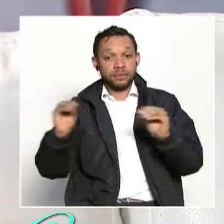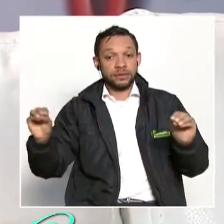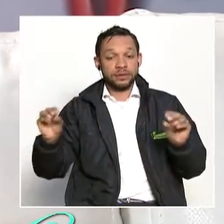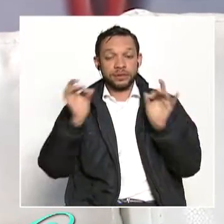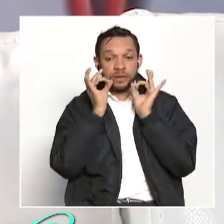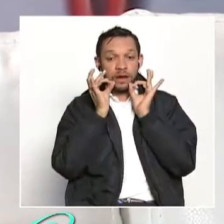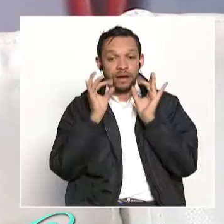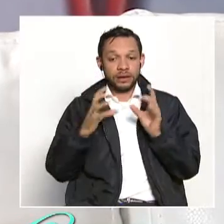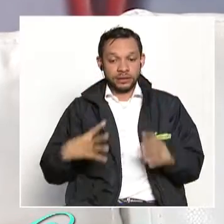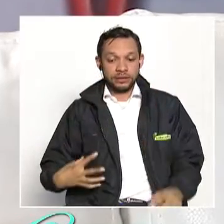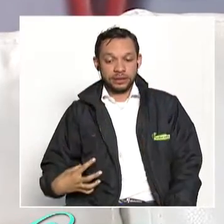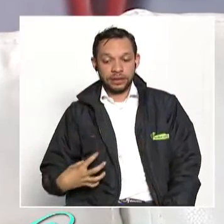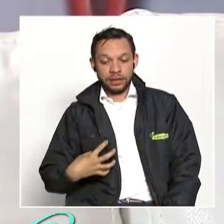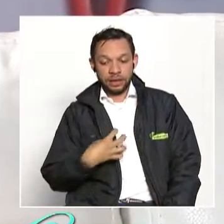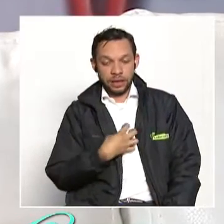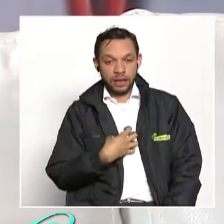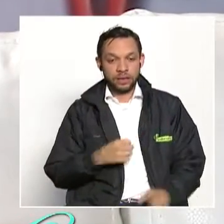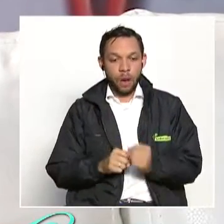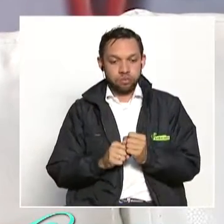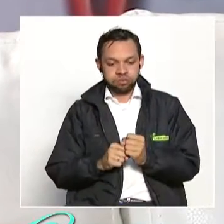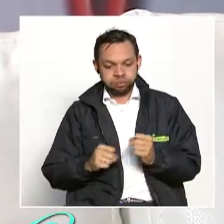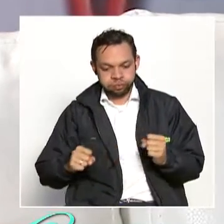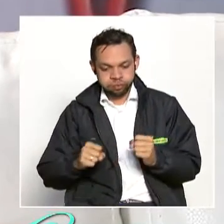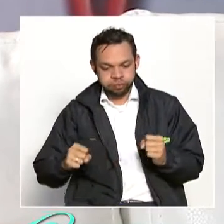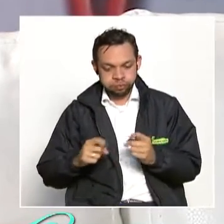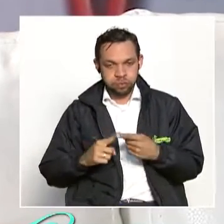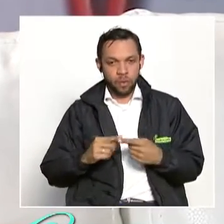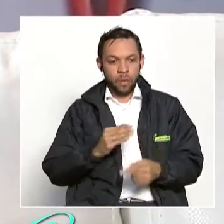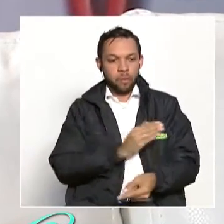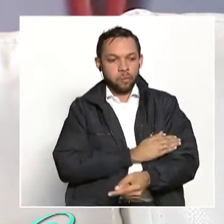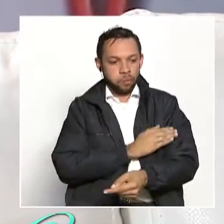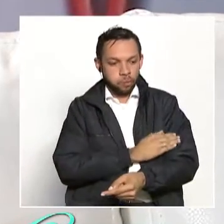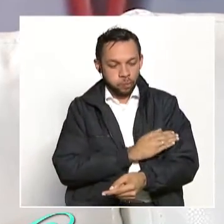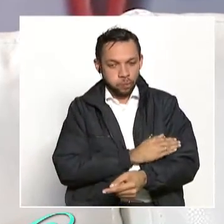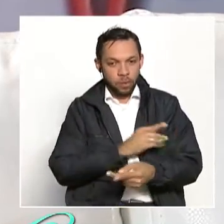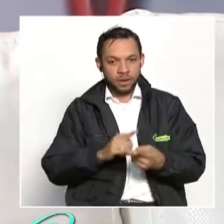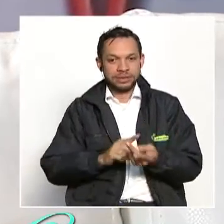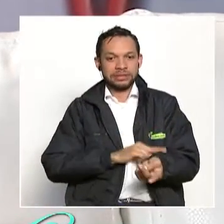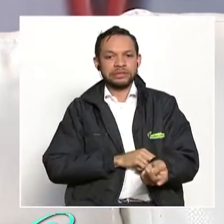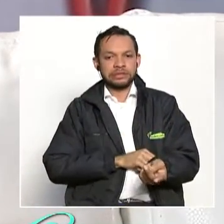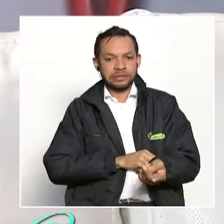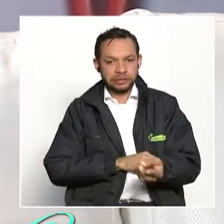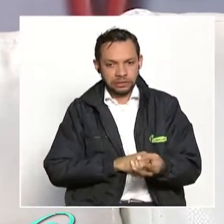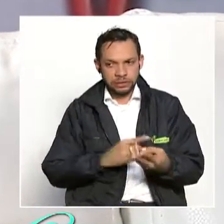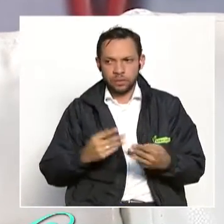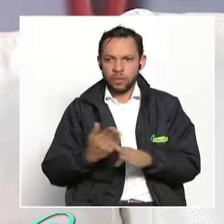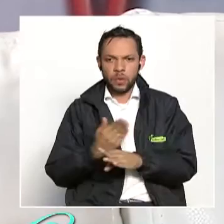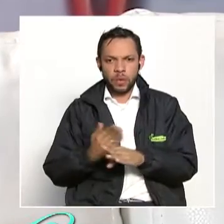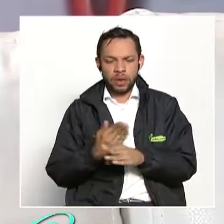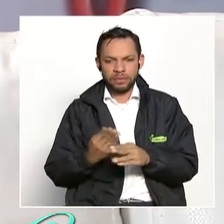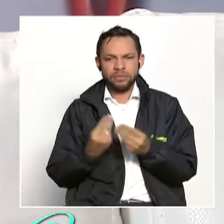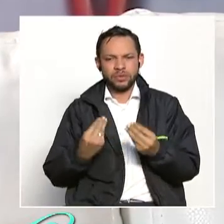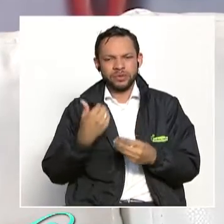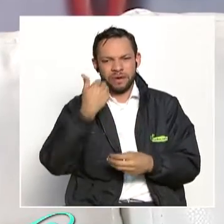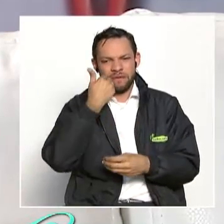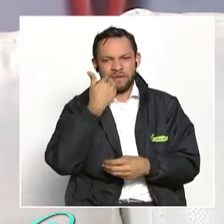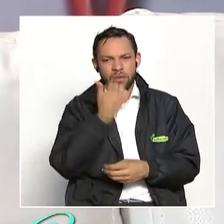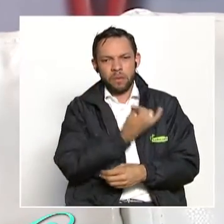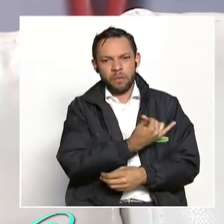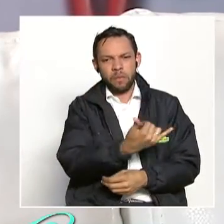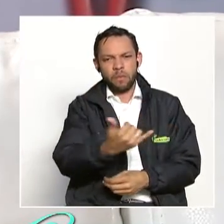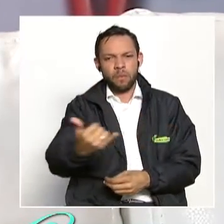Es el cáncer, es la obesidad, es la depresión, es la hipertensión, es la diabetes, etcétera. Y lo más sorprendente